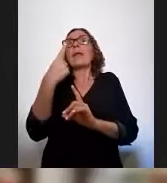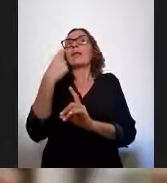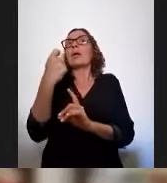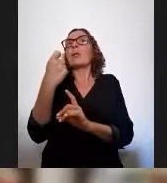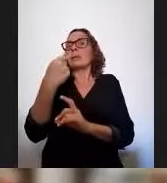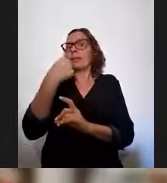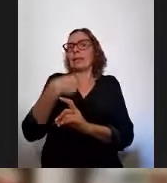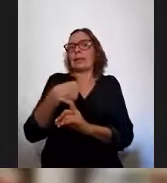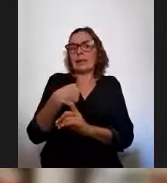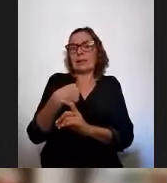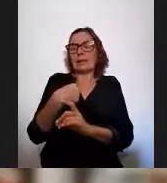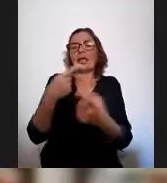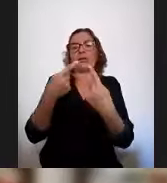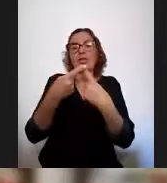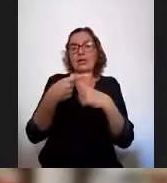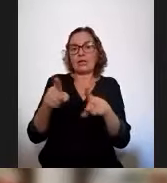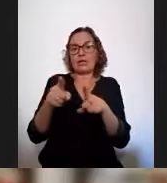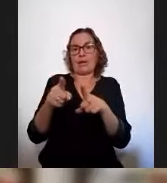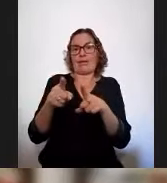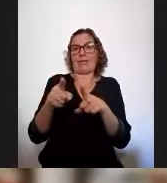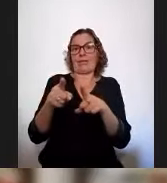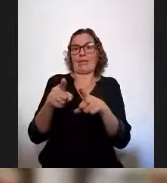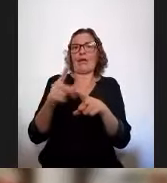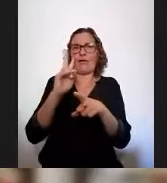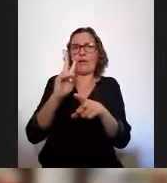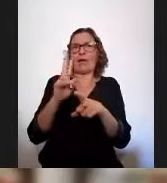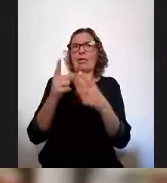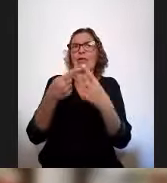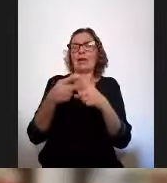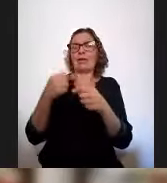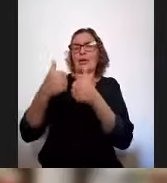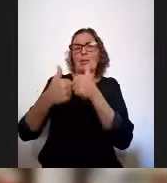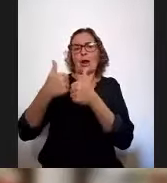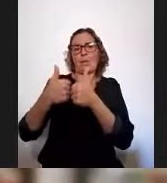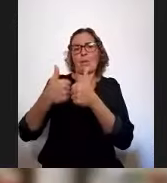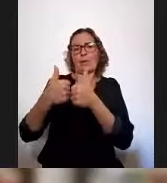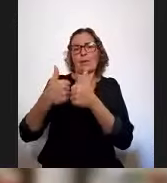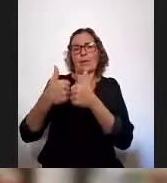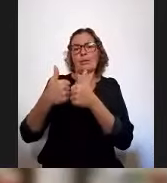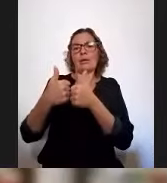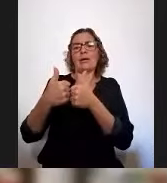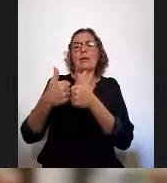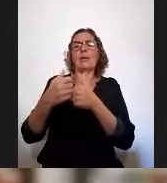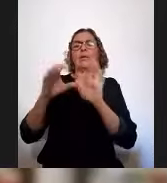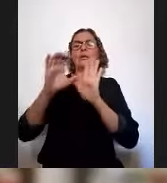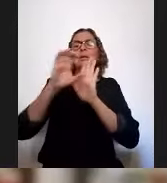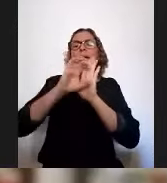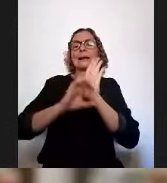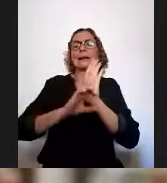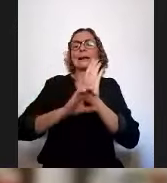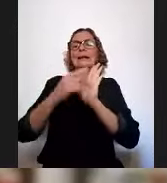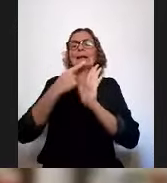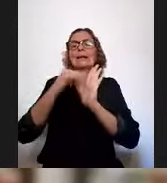cliente, el potencial usuario, ve como una competencia. ¿Cuáles son las características